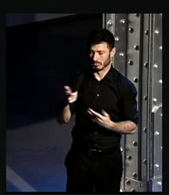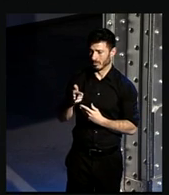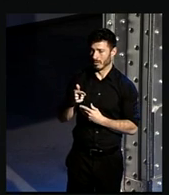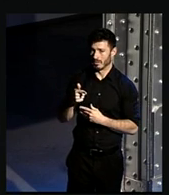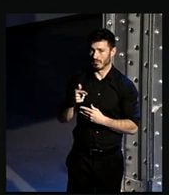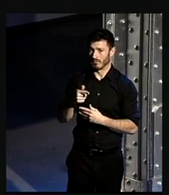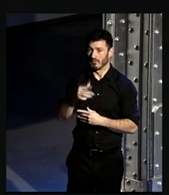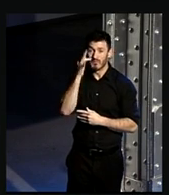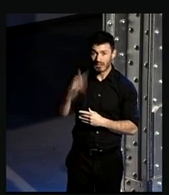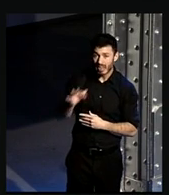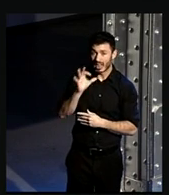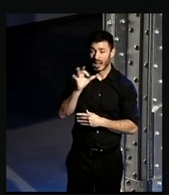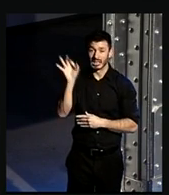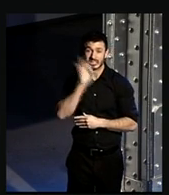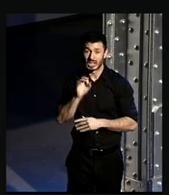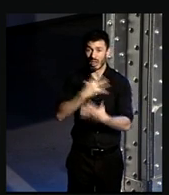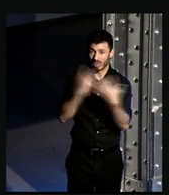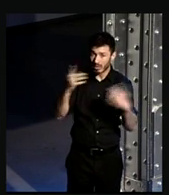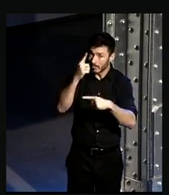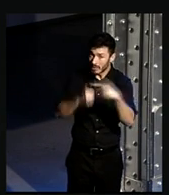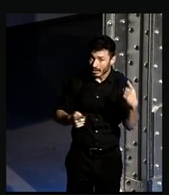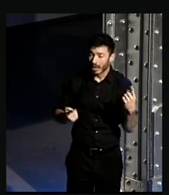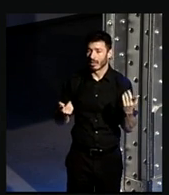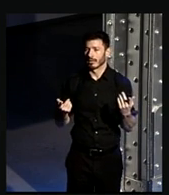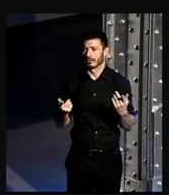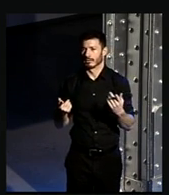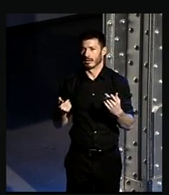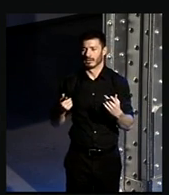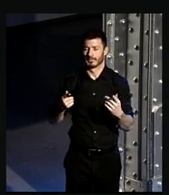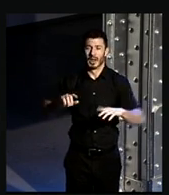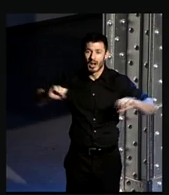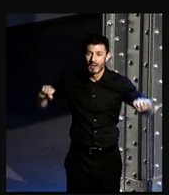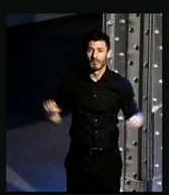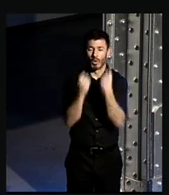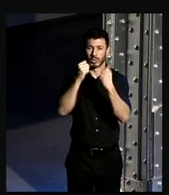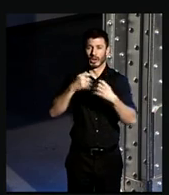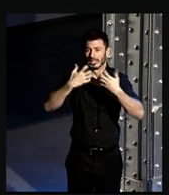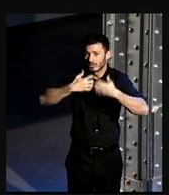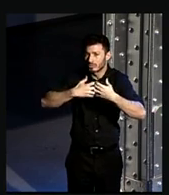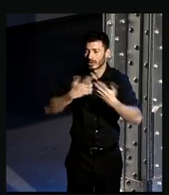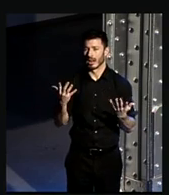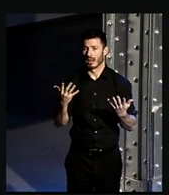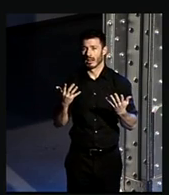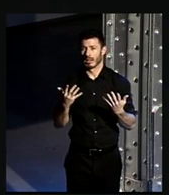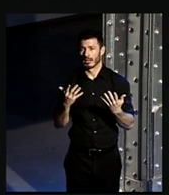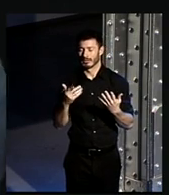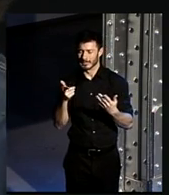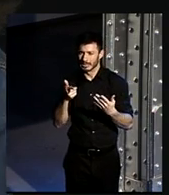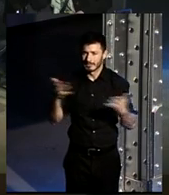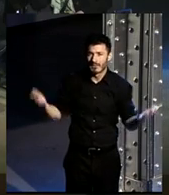XIX, en la cual la segunda revolución industrial había fomentado un